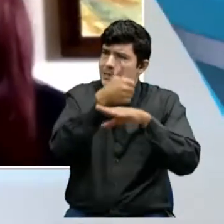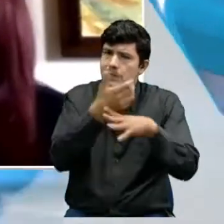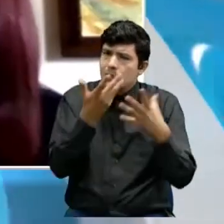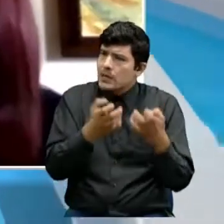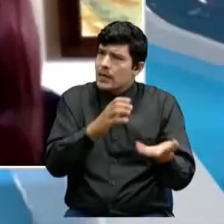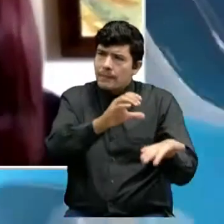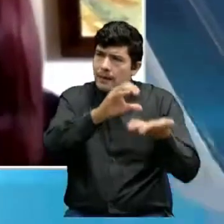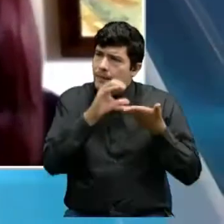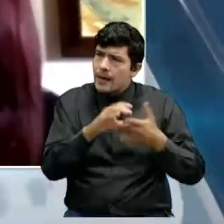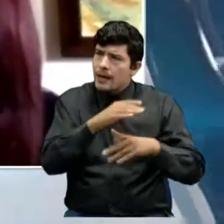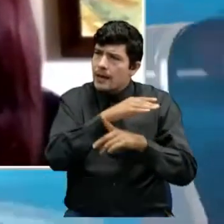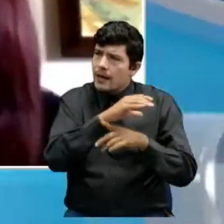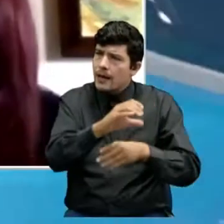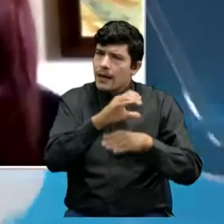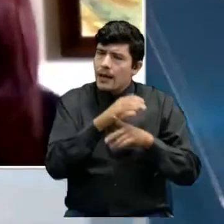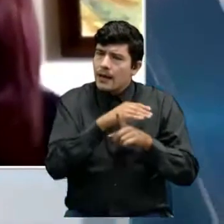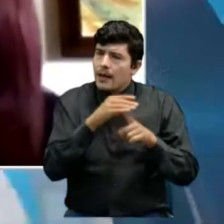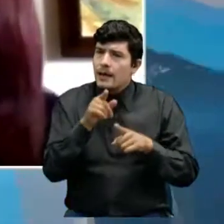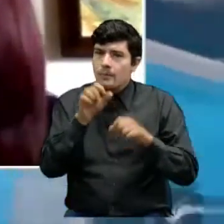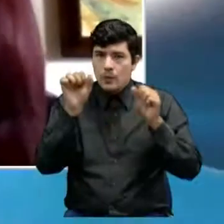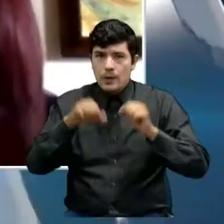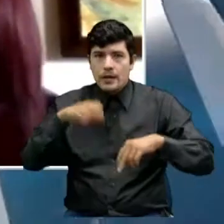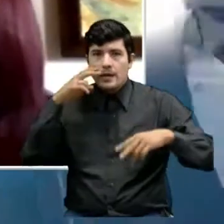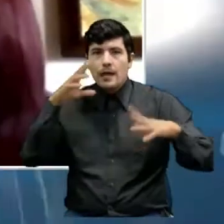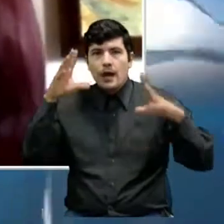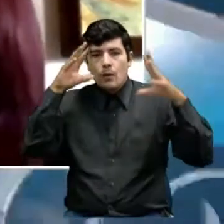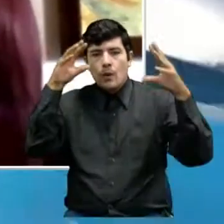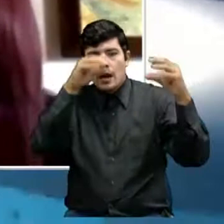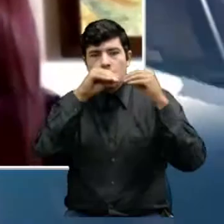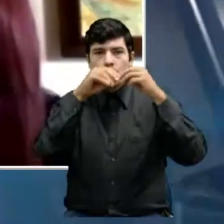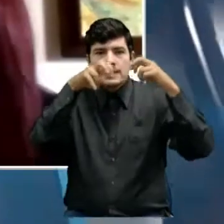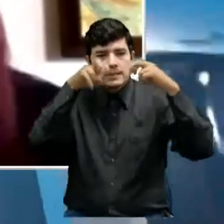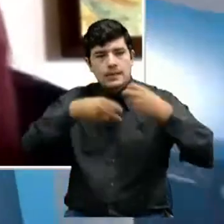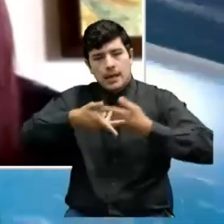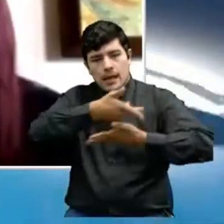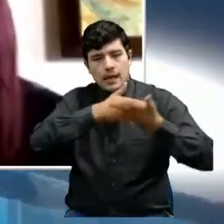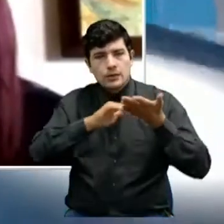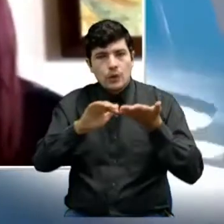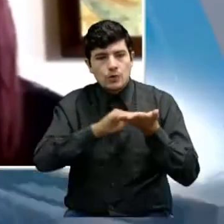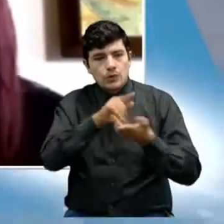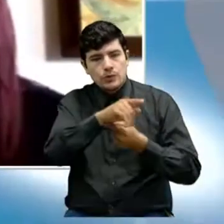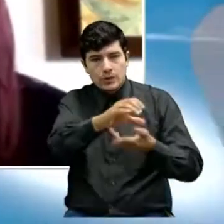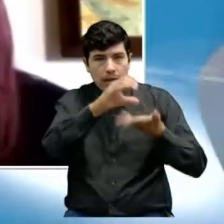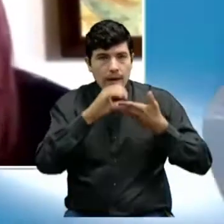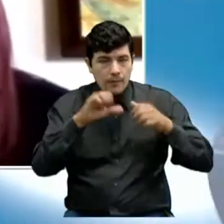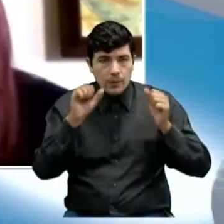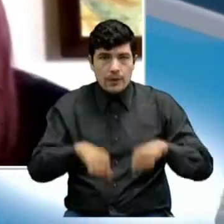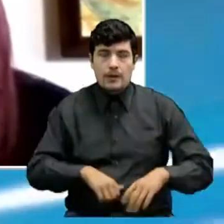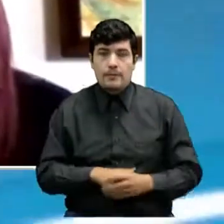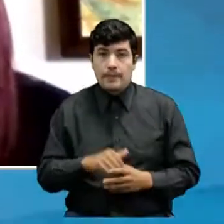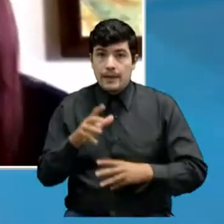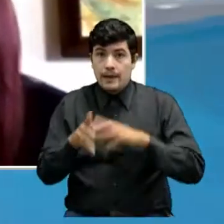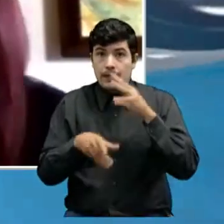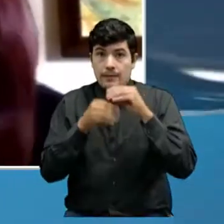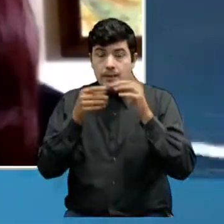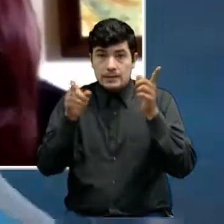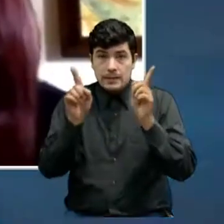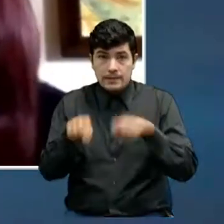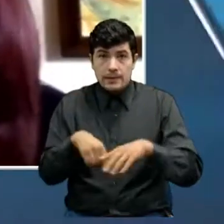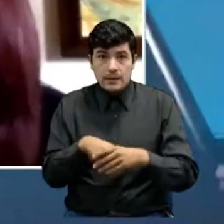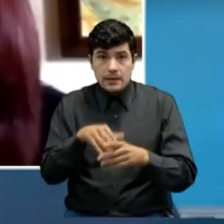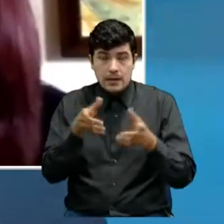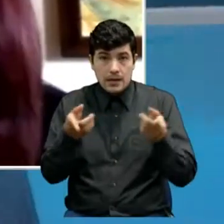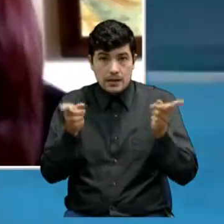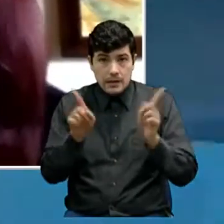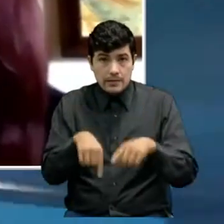situación y puedan requerir al empleador para que realice el pago. A su vez también pues puede indicarlo también a la